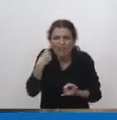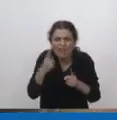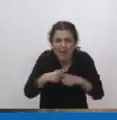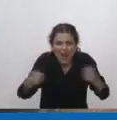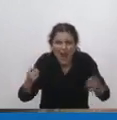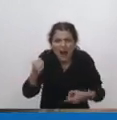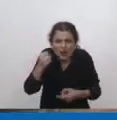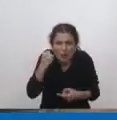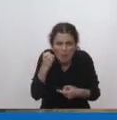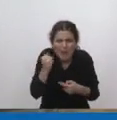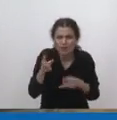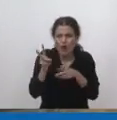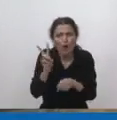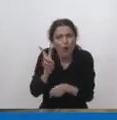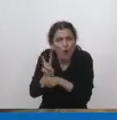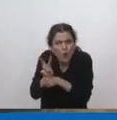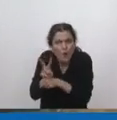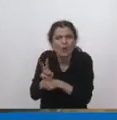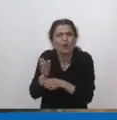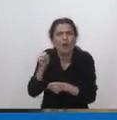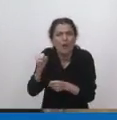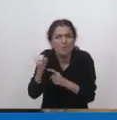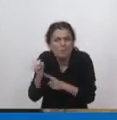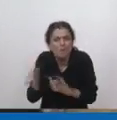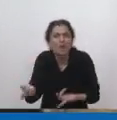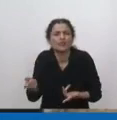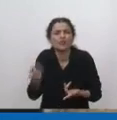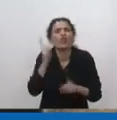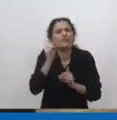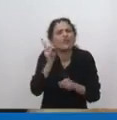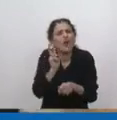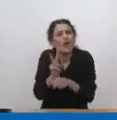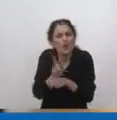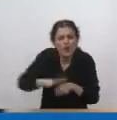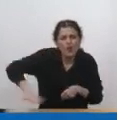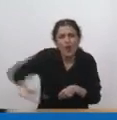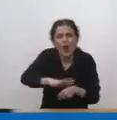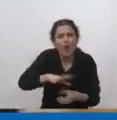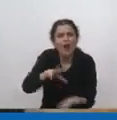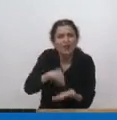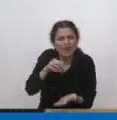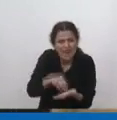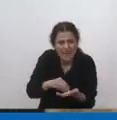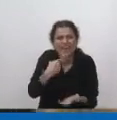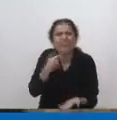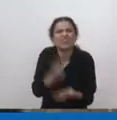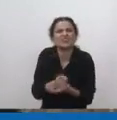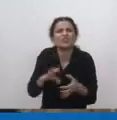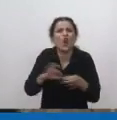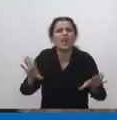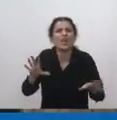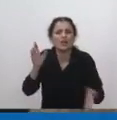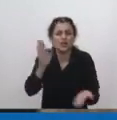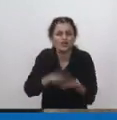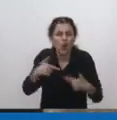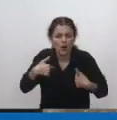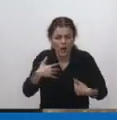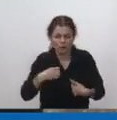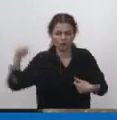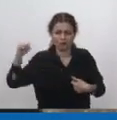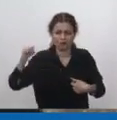seguir defendiendo nuestro territorio y nuestra soberanía. Queremos seguir